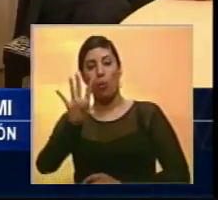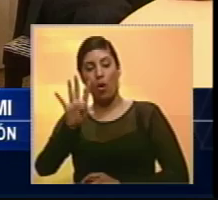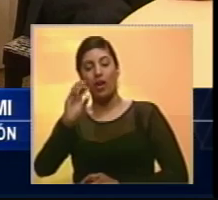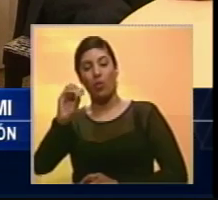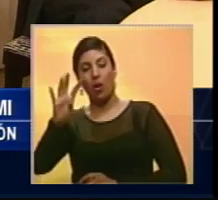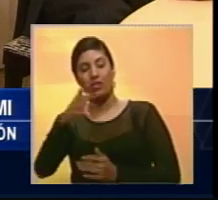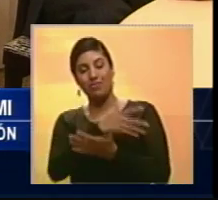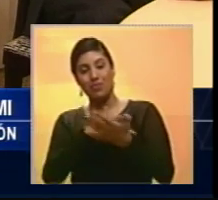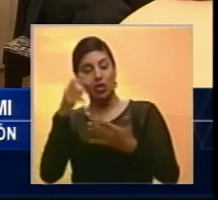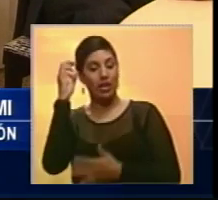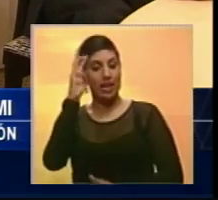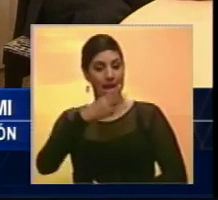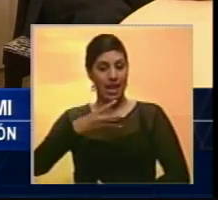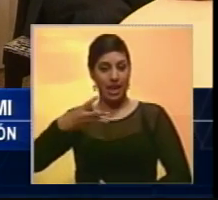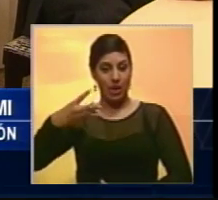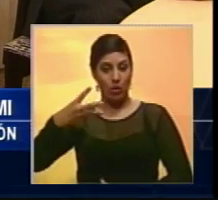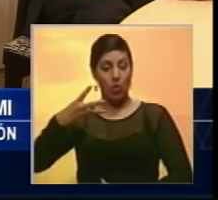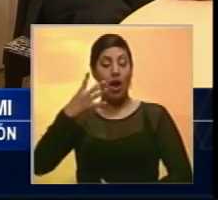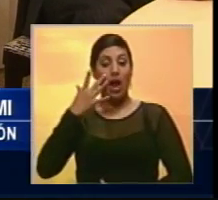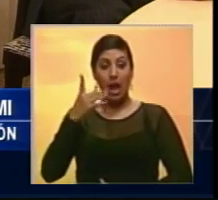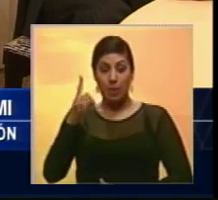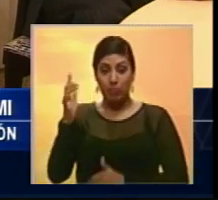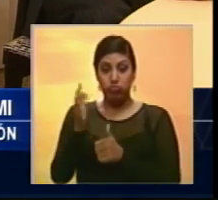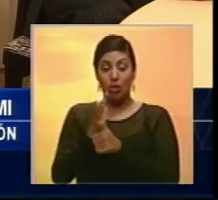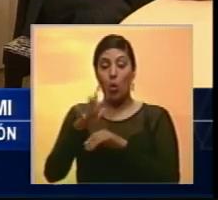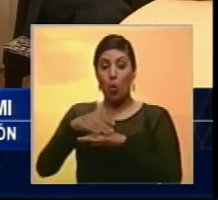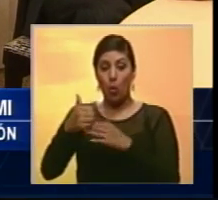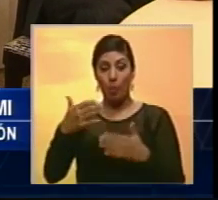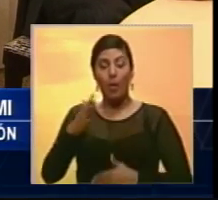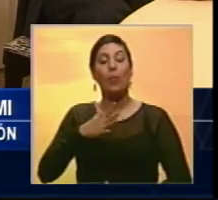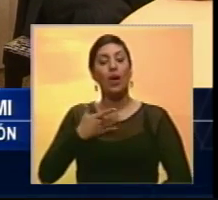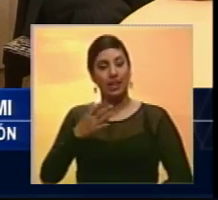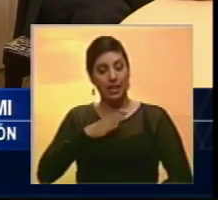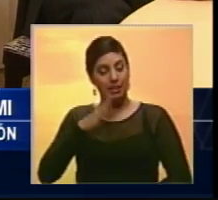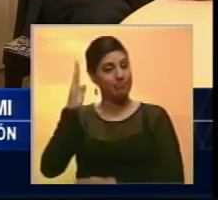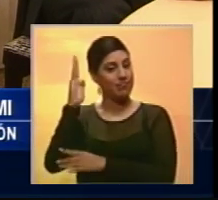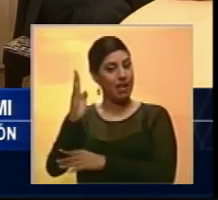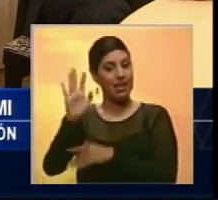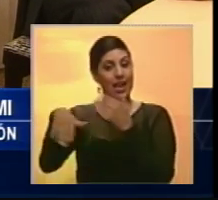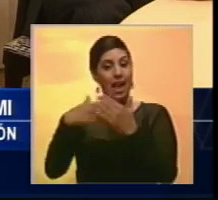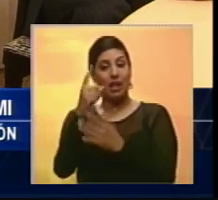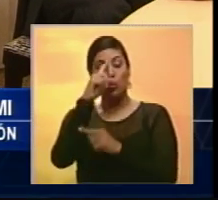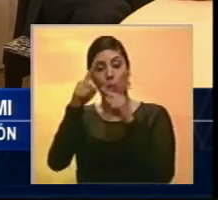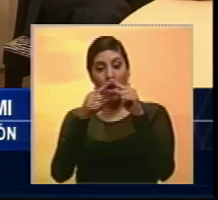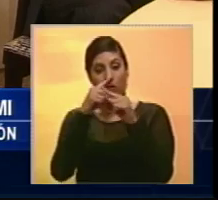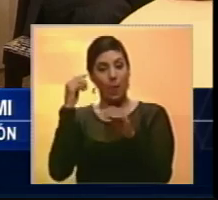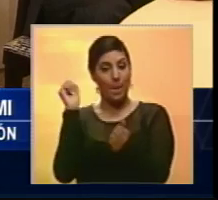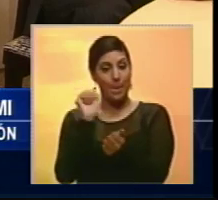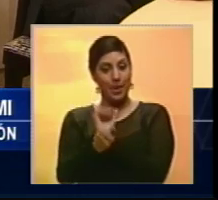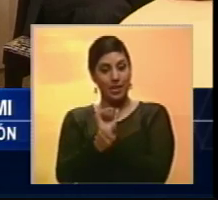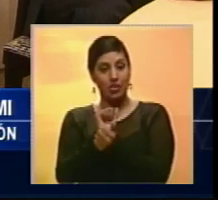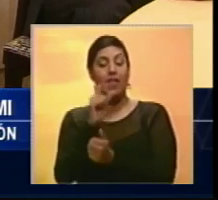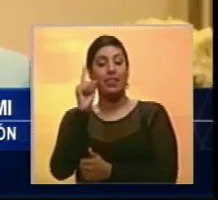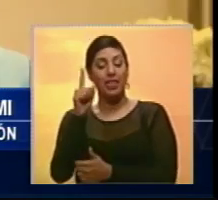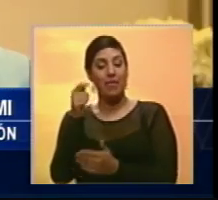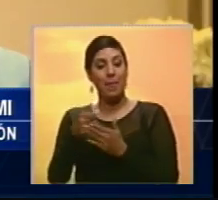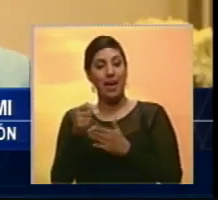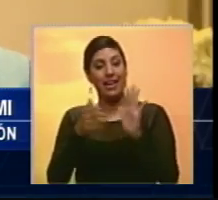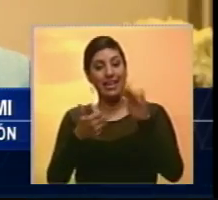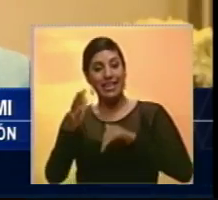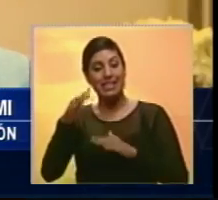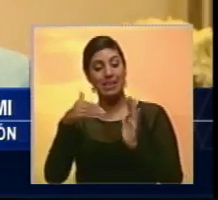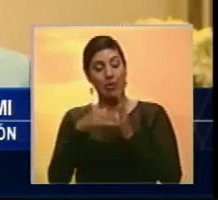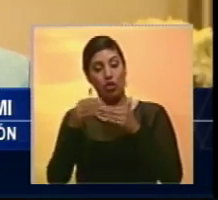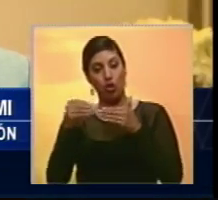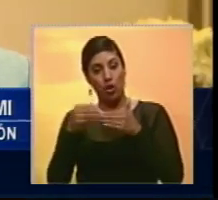404 millones de euros. En caso de ser hallada culpable, podría tener una condena de hasta 1 año de prisión y deberá pagar 15.000